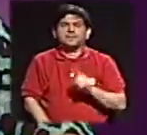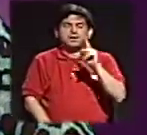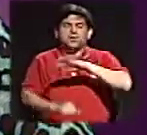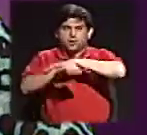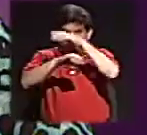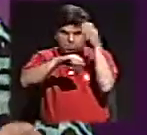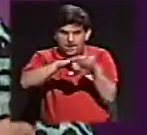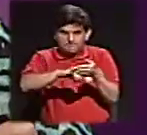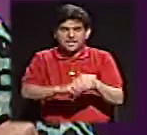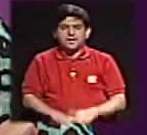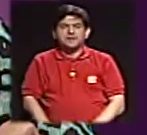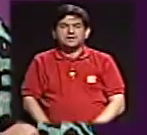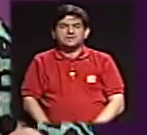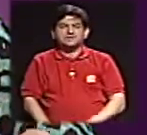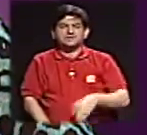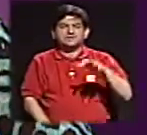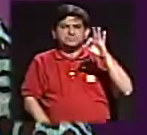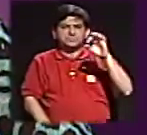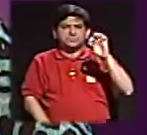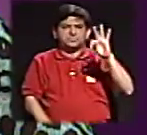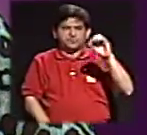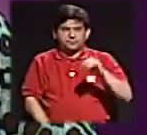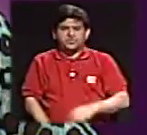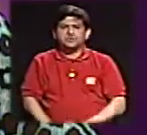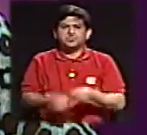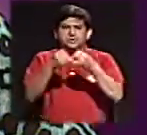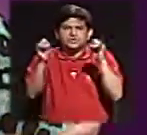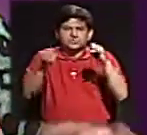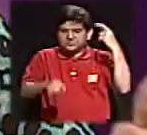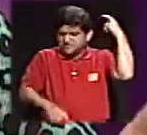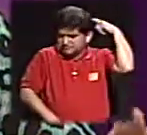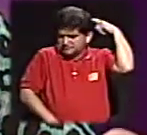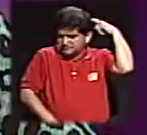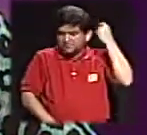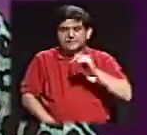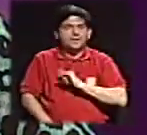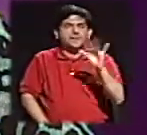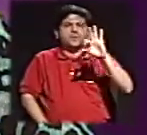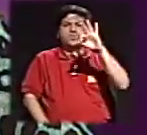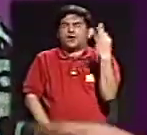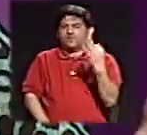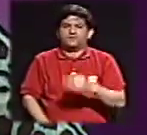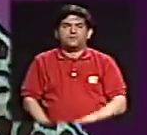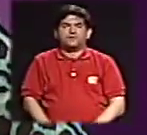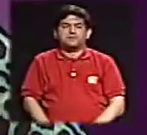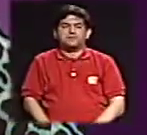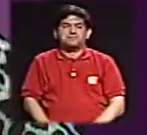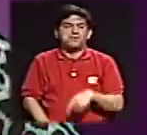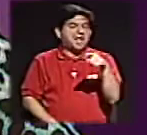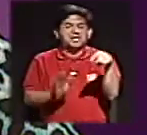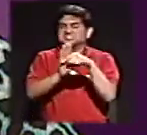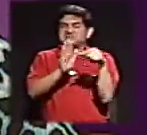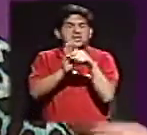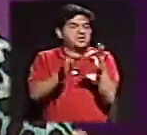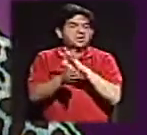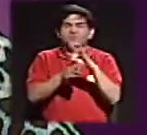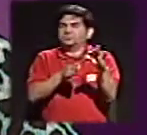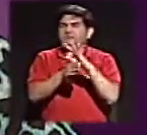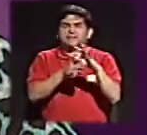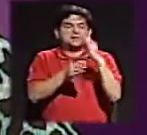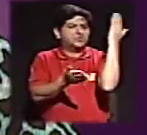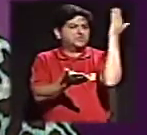embarazo con un feto anencefálico, donde de igual manera se le negó el tratamiento,